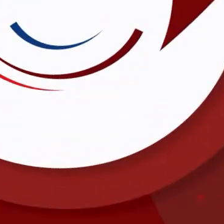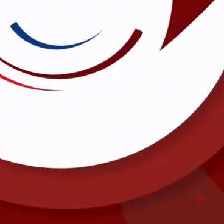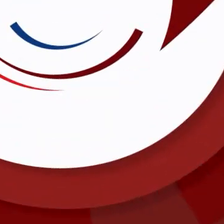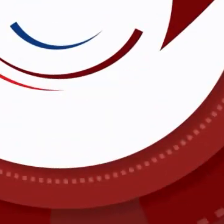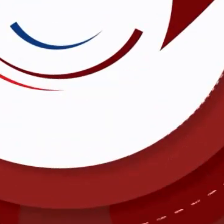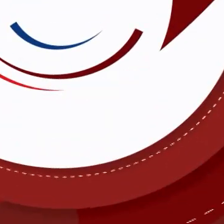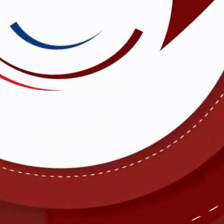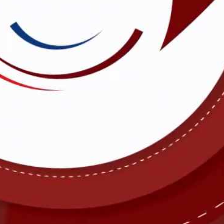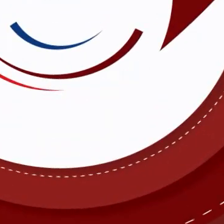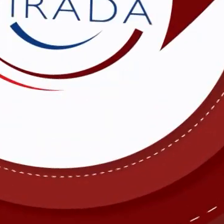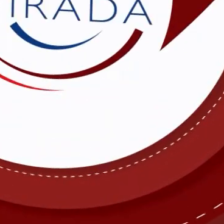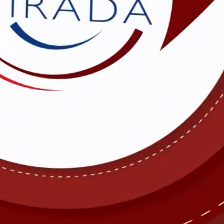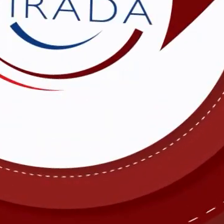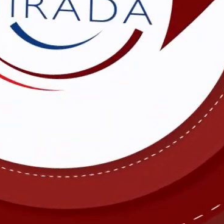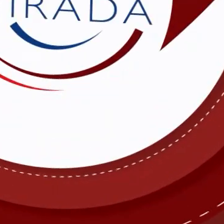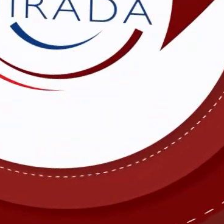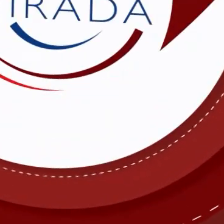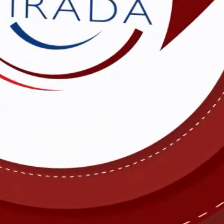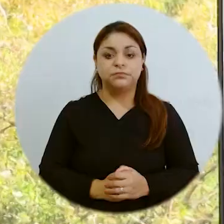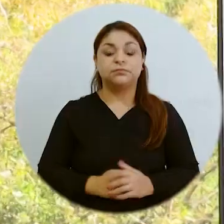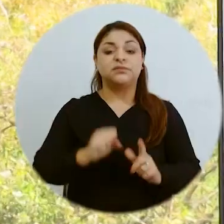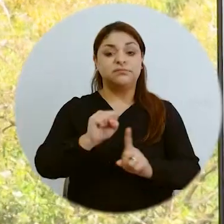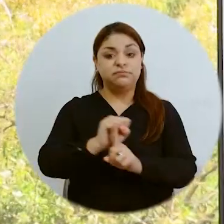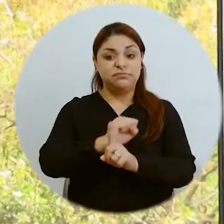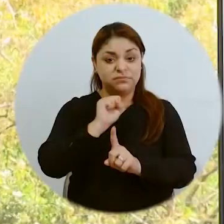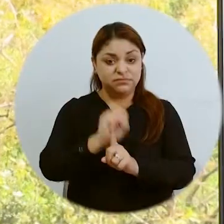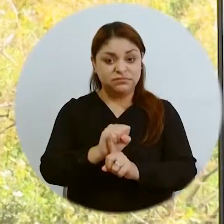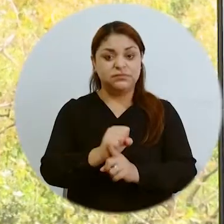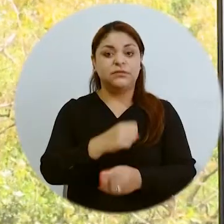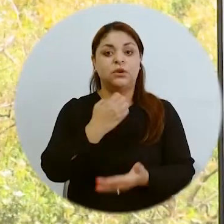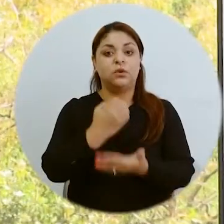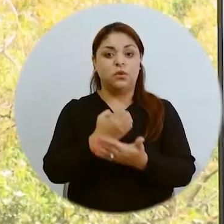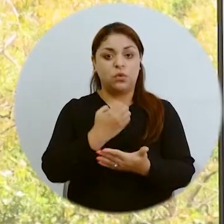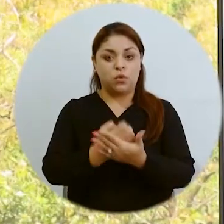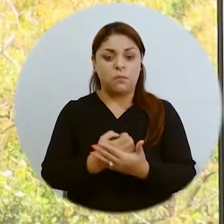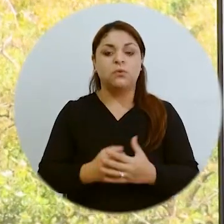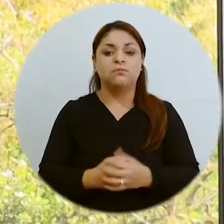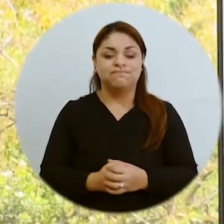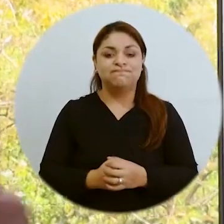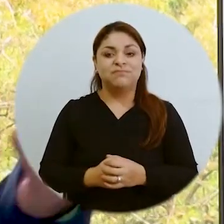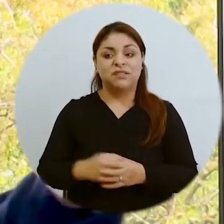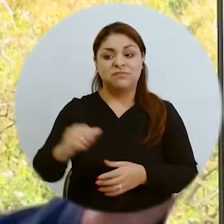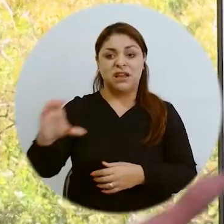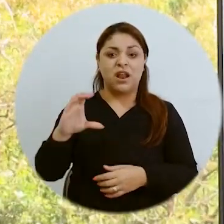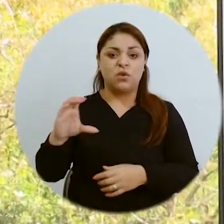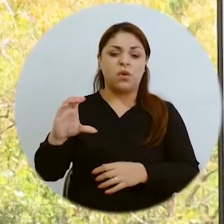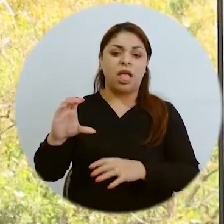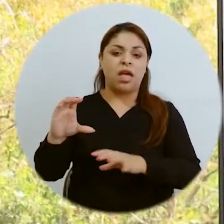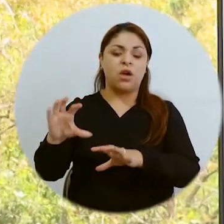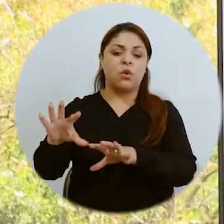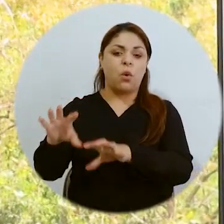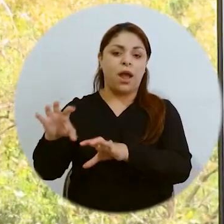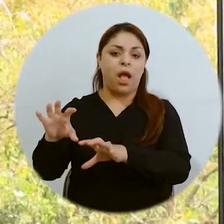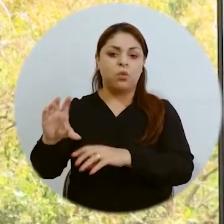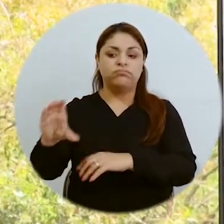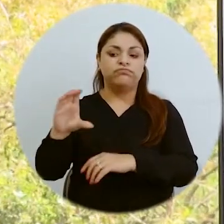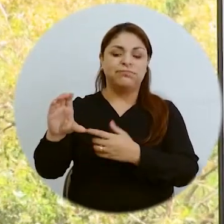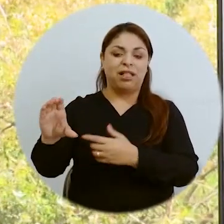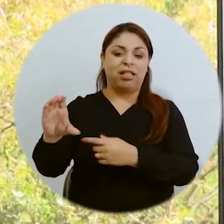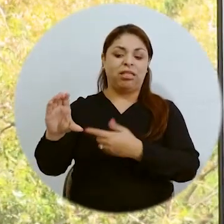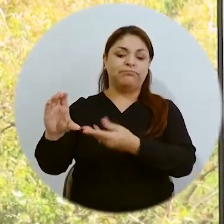préstamos informales, utilizando estas modalidades porque su récord crediticio está manchado por el no pago de deudas anteriores.